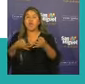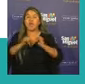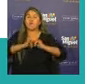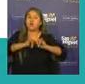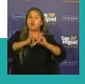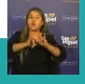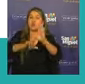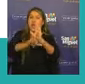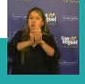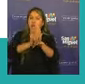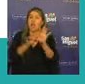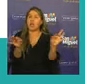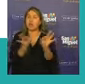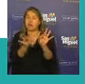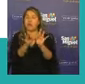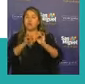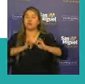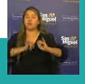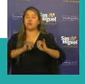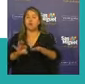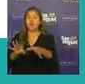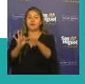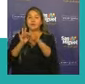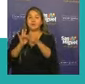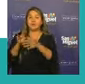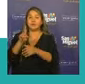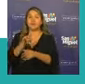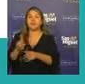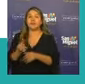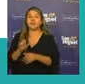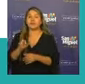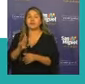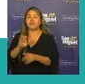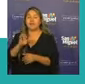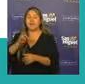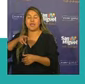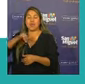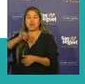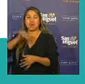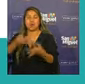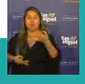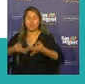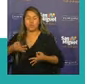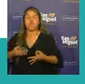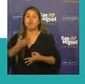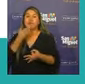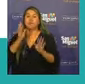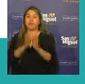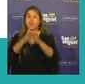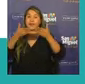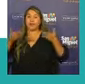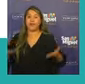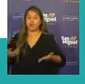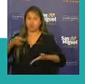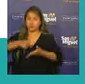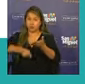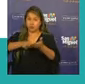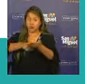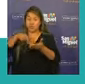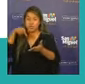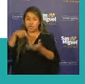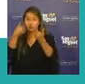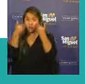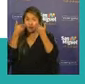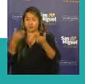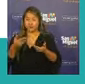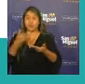también ahí agradecer al Ciremi de Justicia también, registro civil, que es algo que beneficia mucho, mucho a